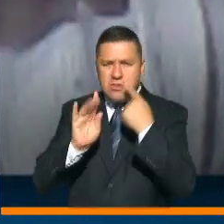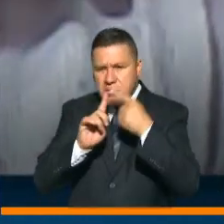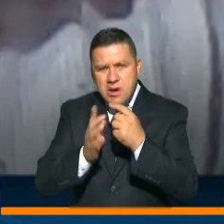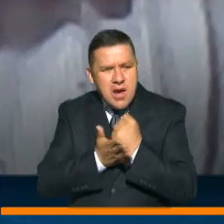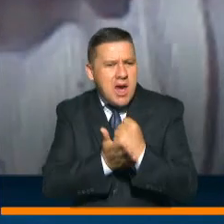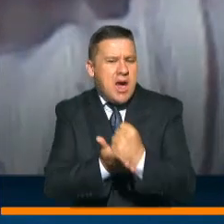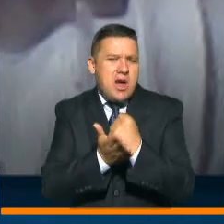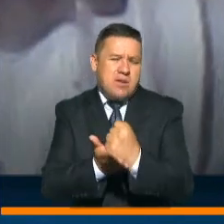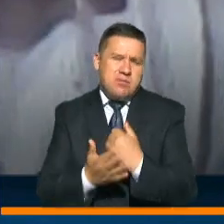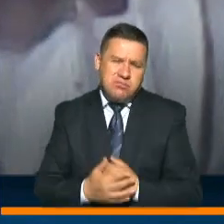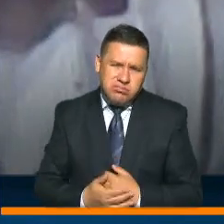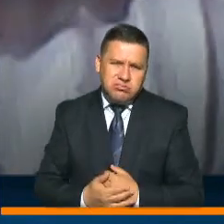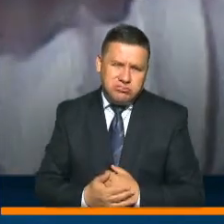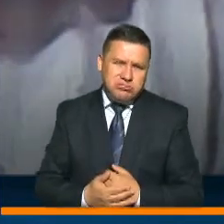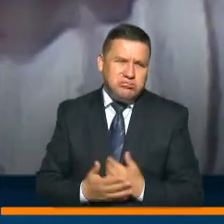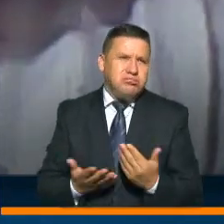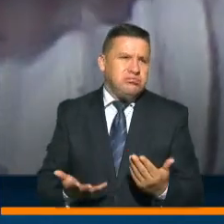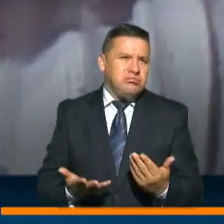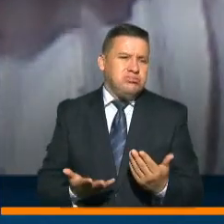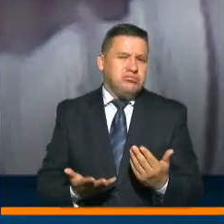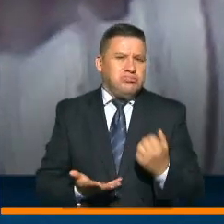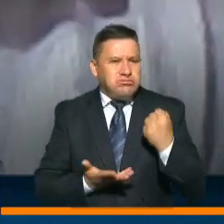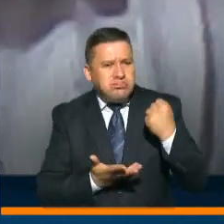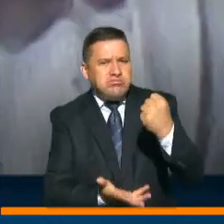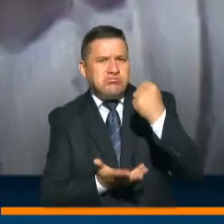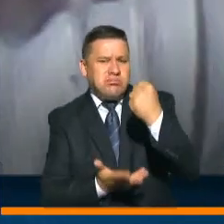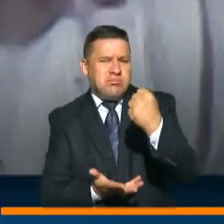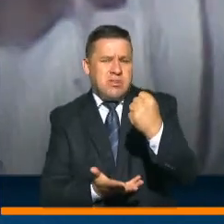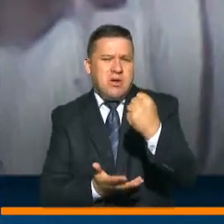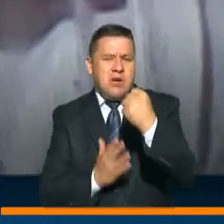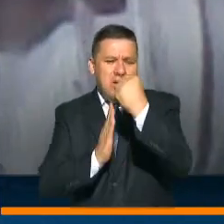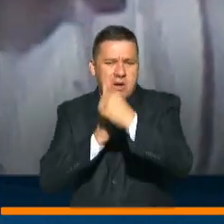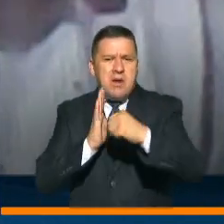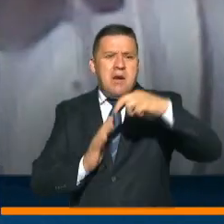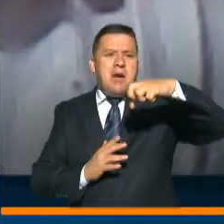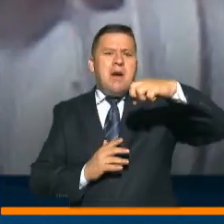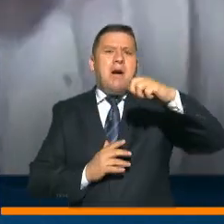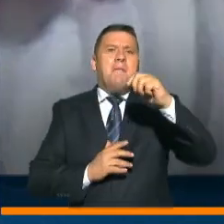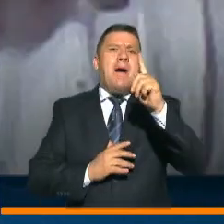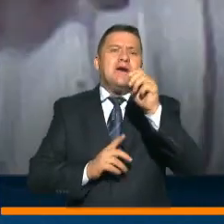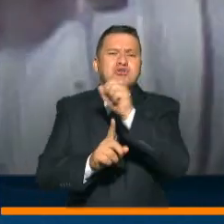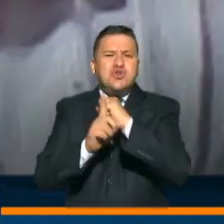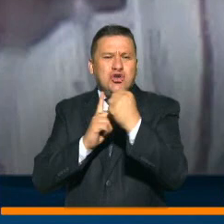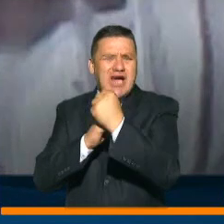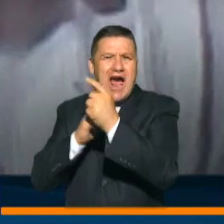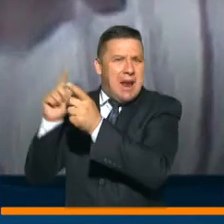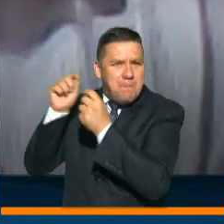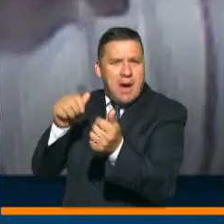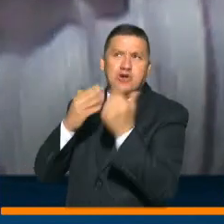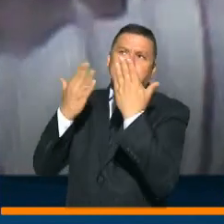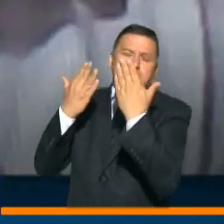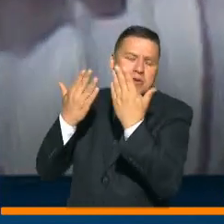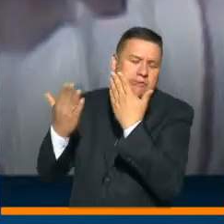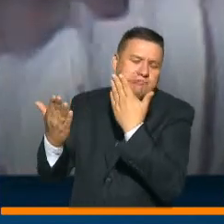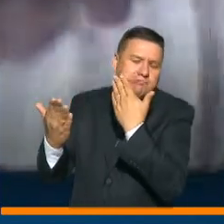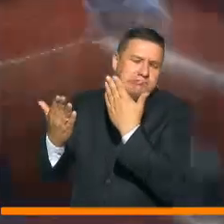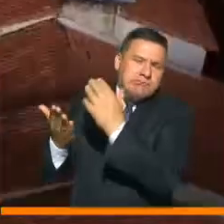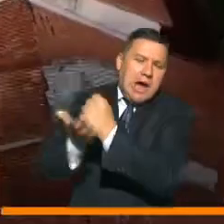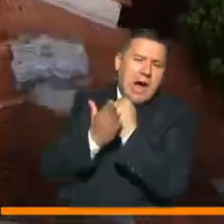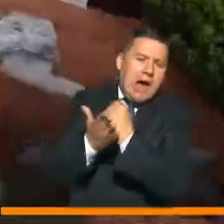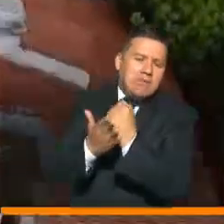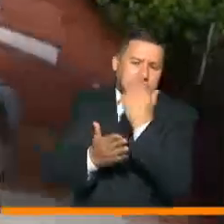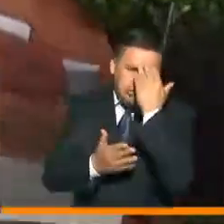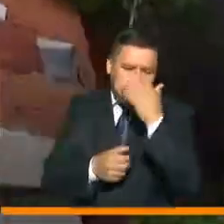ayuda, de sesiones, de todos estos programas como el PAE y otros que nos pueda favorecer y nos ayude